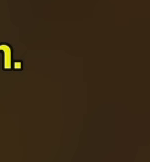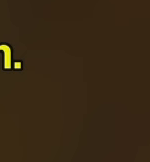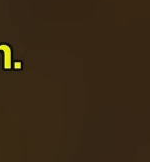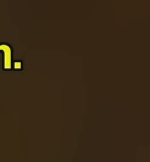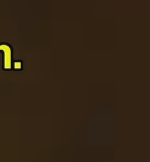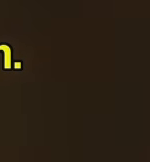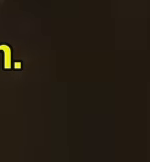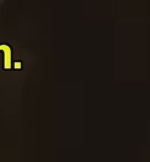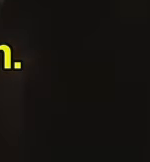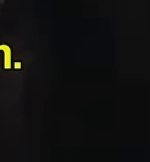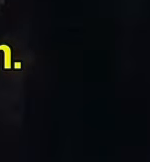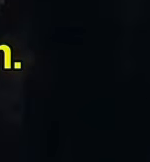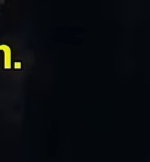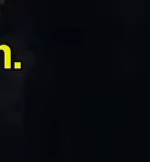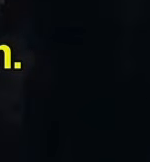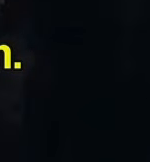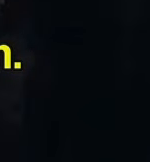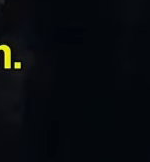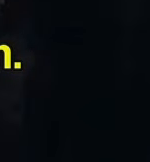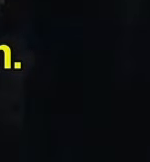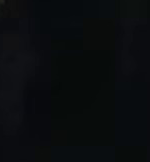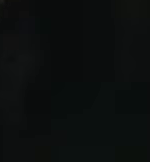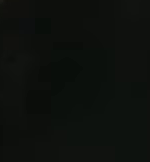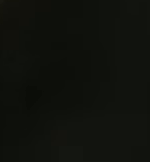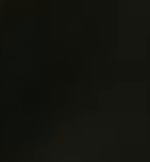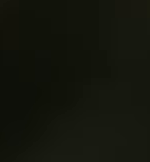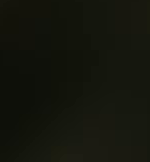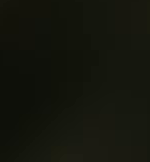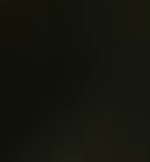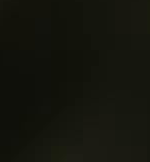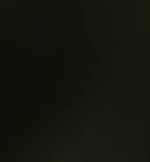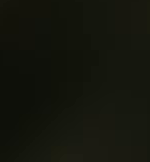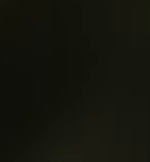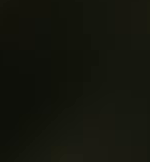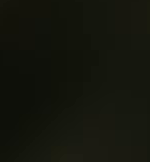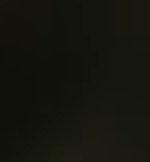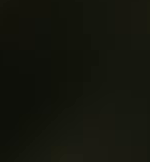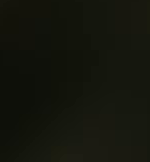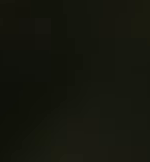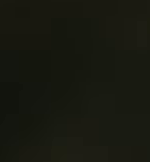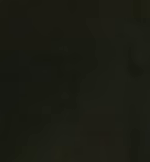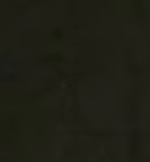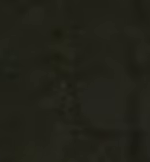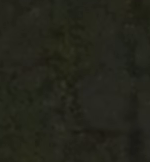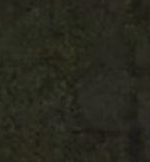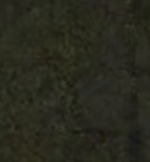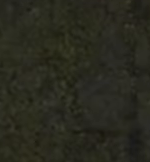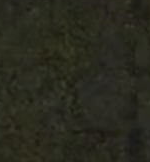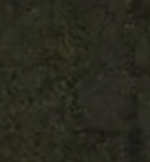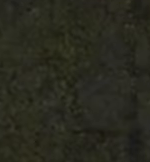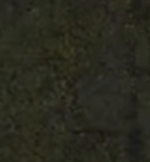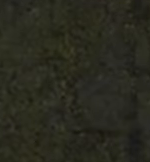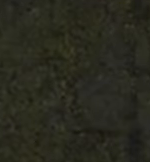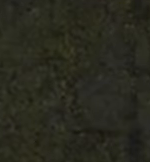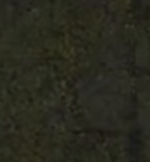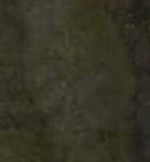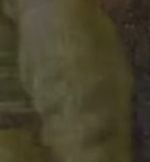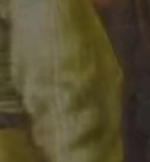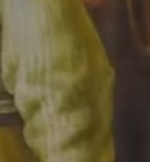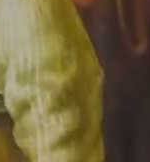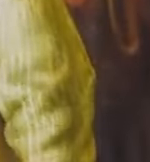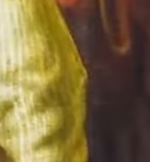de julio de 1606 en la ciudad holandesa de Leiden. Nombrado un mago de la pintura por el emblemático pintor Vincent van Gogh,